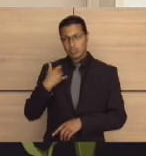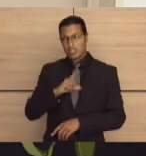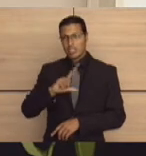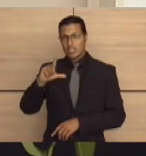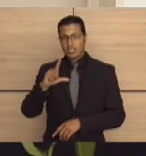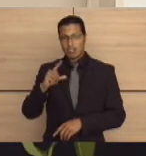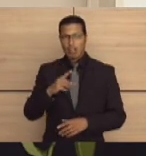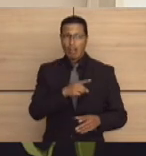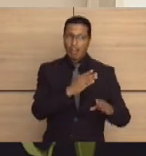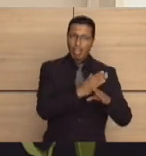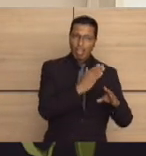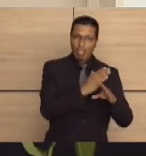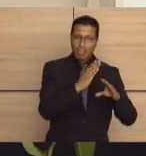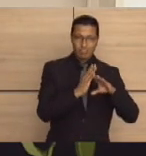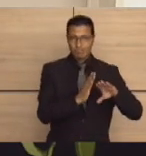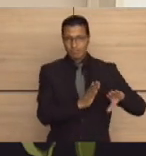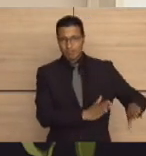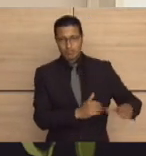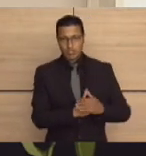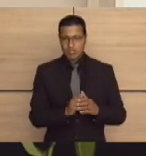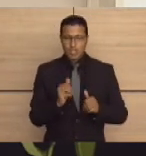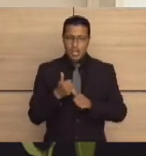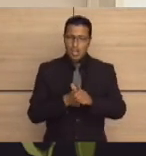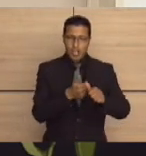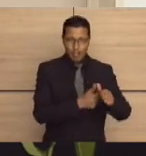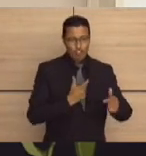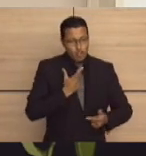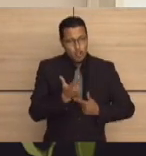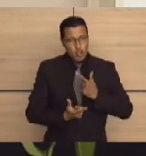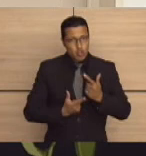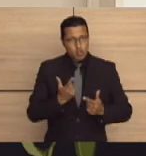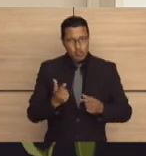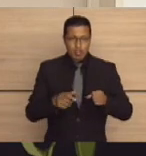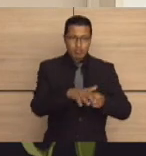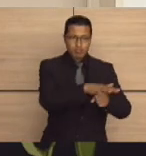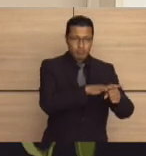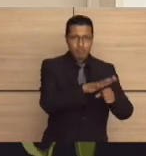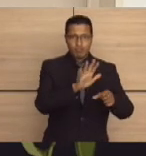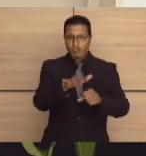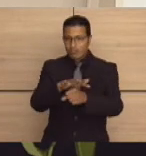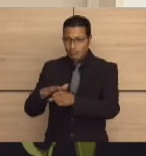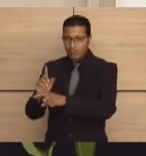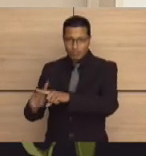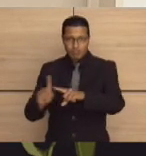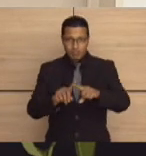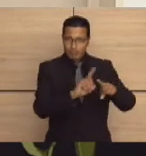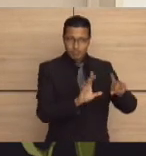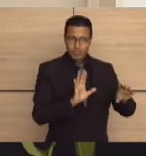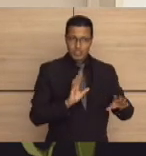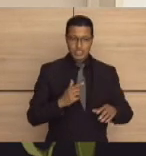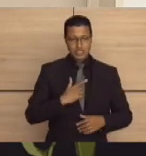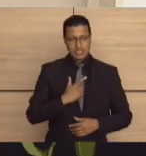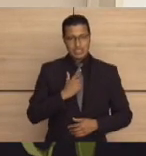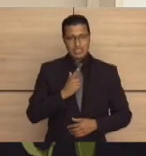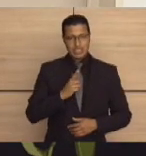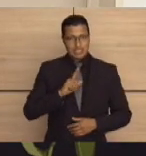estancarnos en problemáticas. Cada quien lleva su lucha en su sector, cada quien lidera un proceso que debe